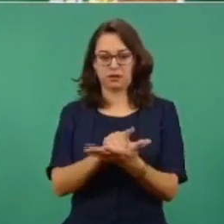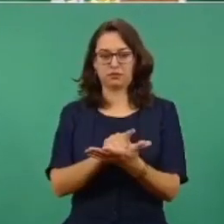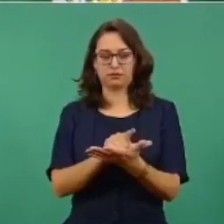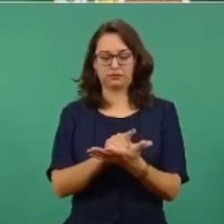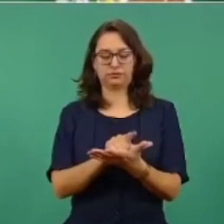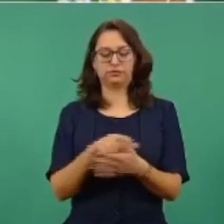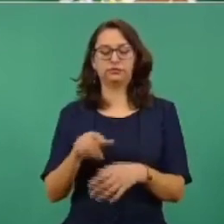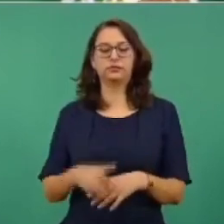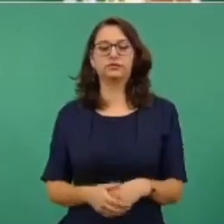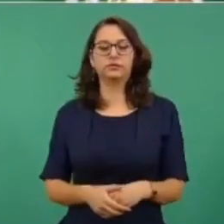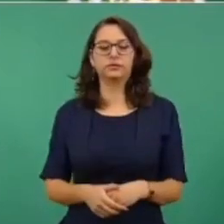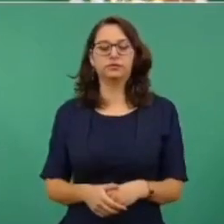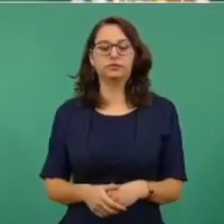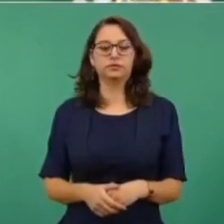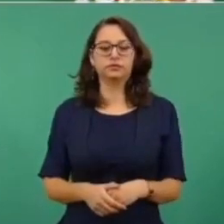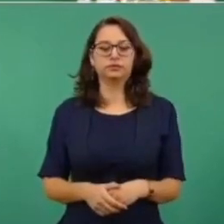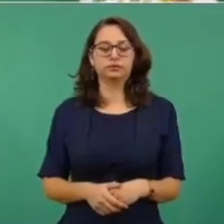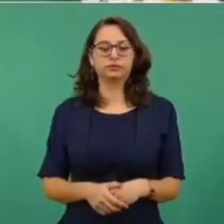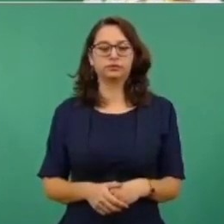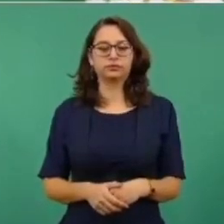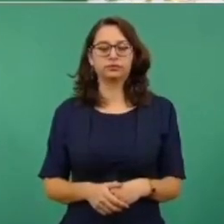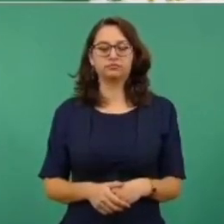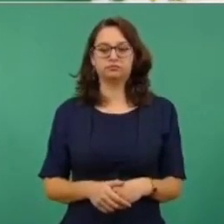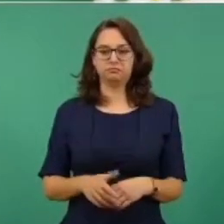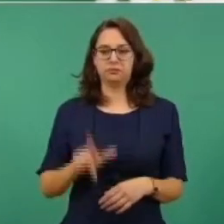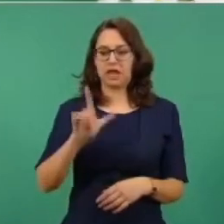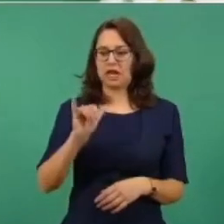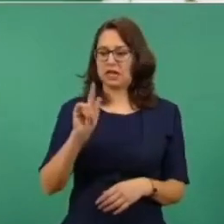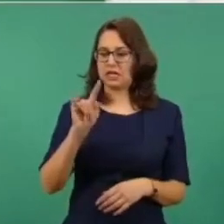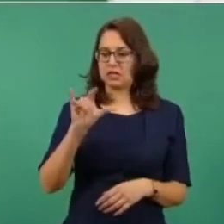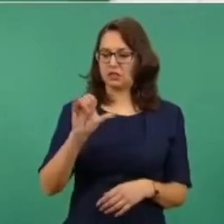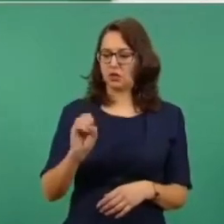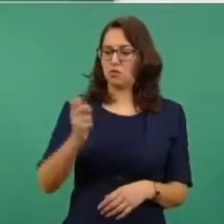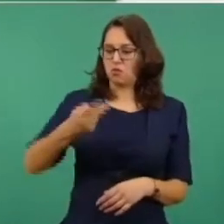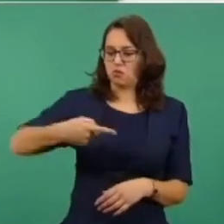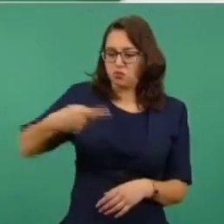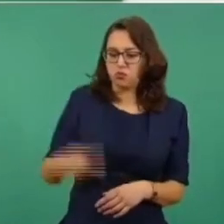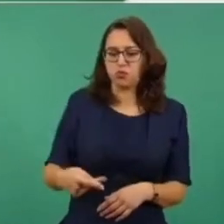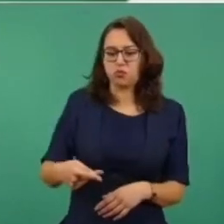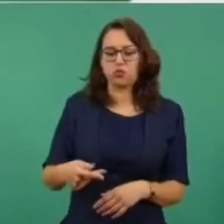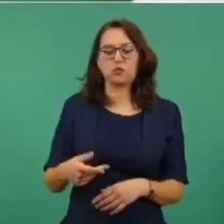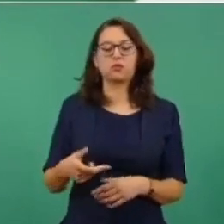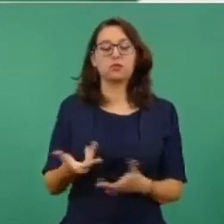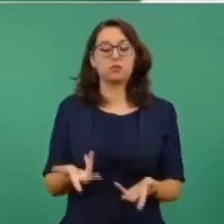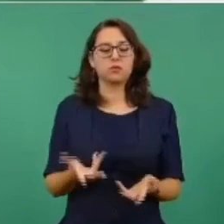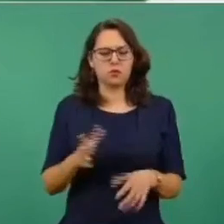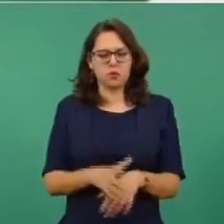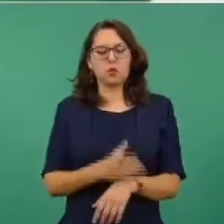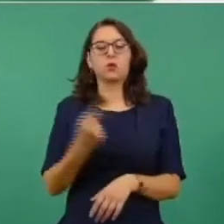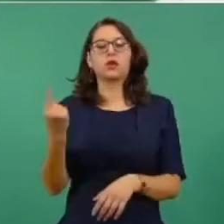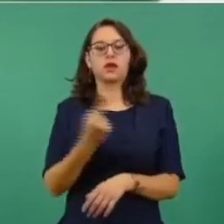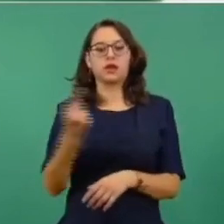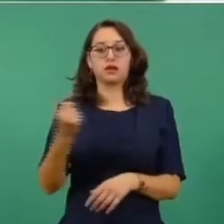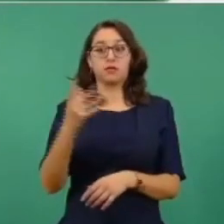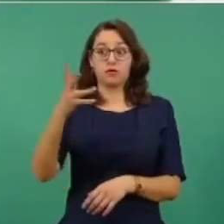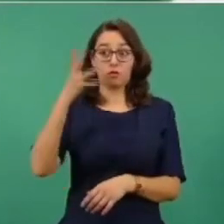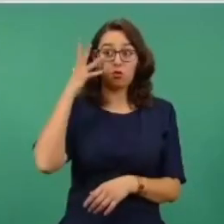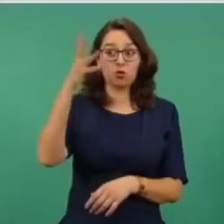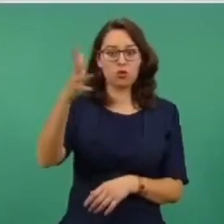la reforma. El litio, propiedad de la nación, porque de eso depende el desarrollo